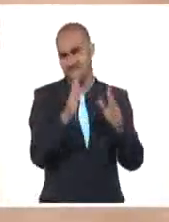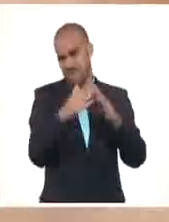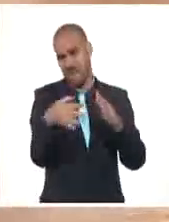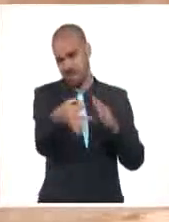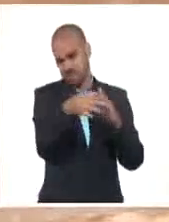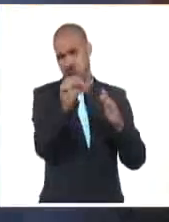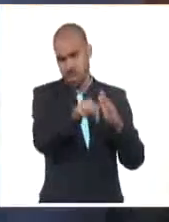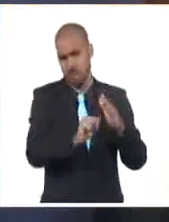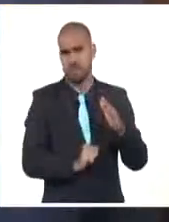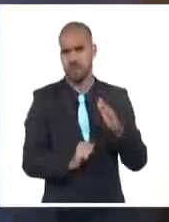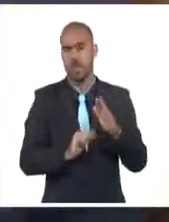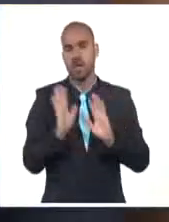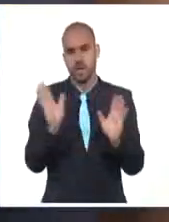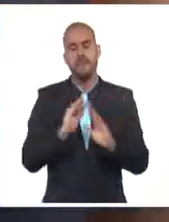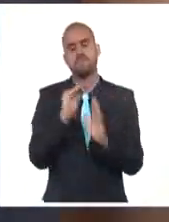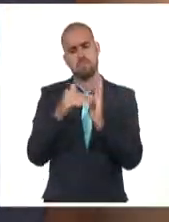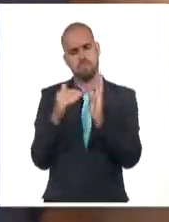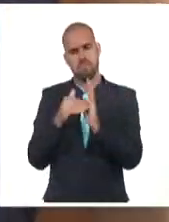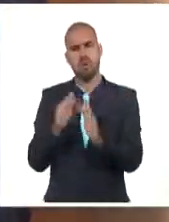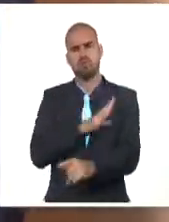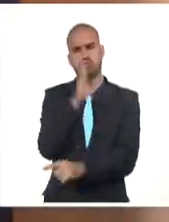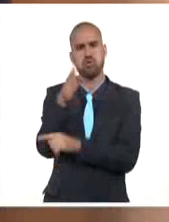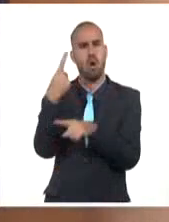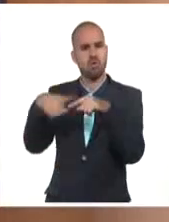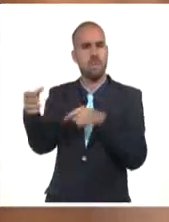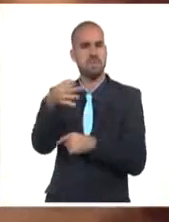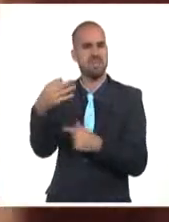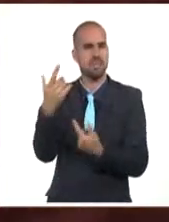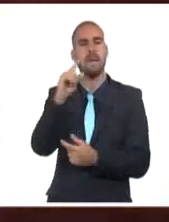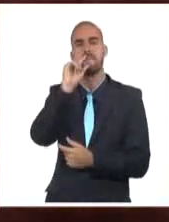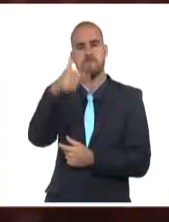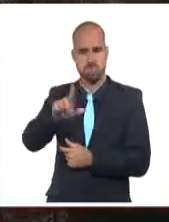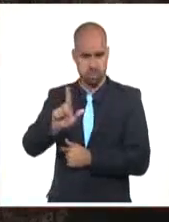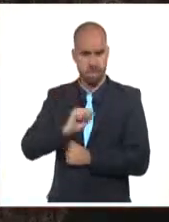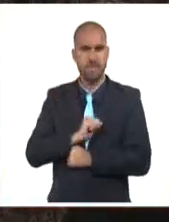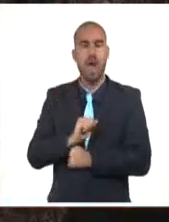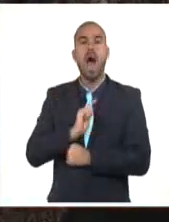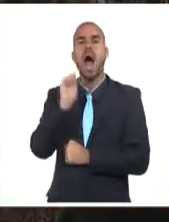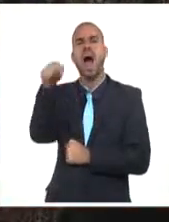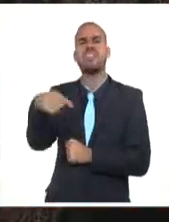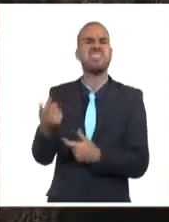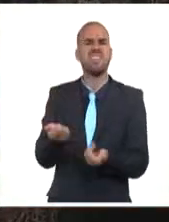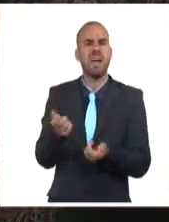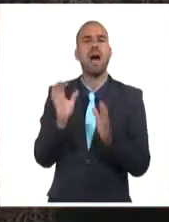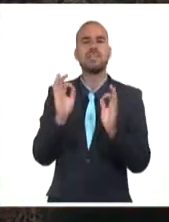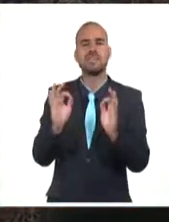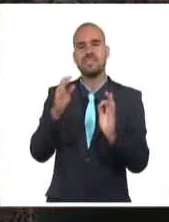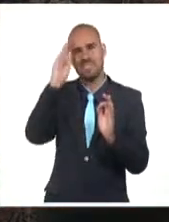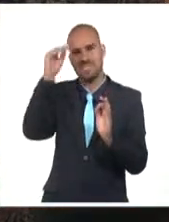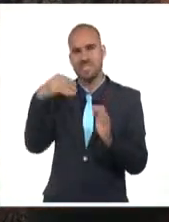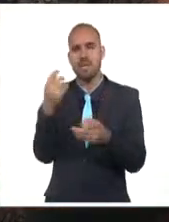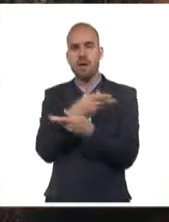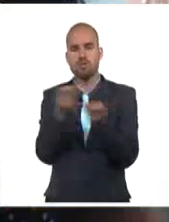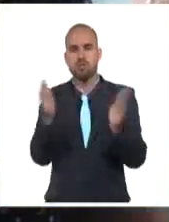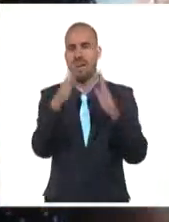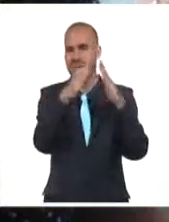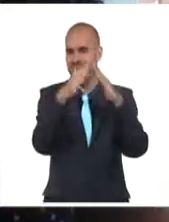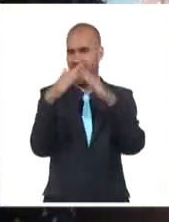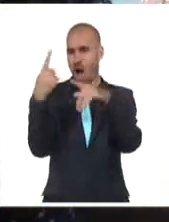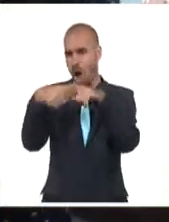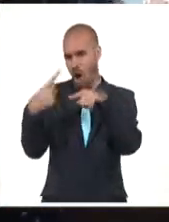trasladó hacia bejucal donde pudo apreciar la calidad de los ocho apartamentos que les fueron entregados a un grupo de trabajadores del centro nacional de biopreparados